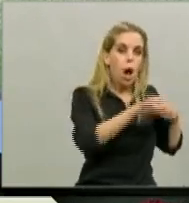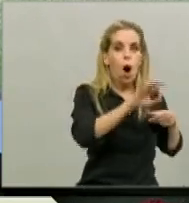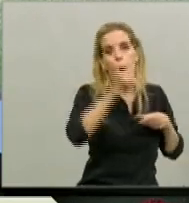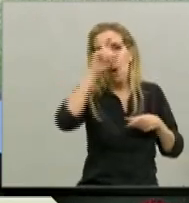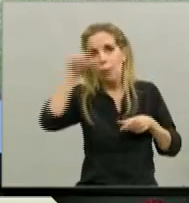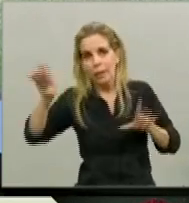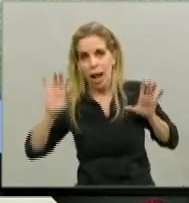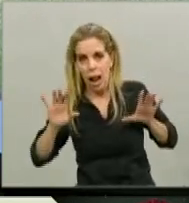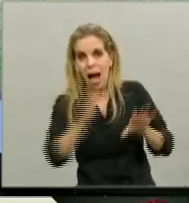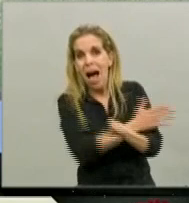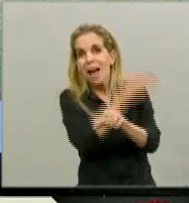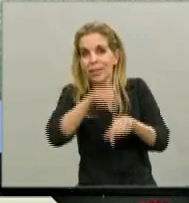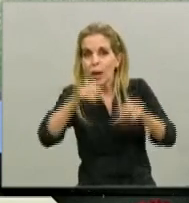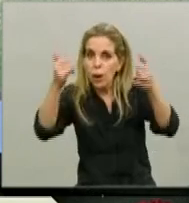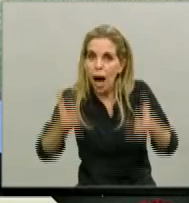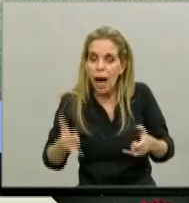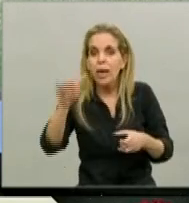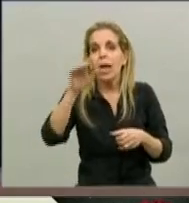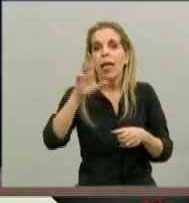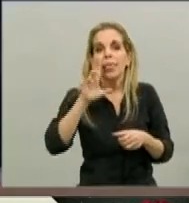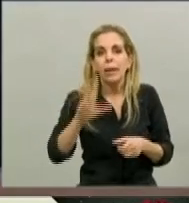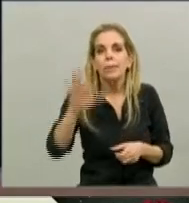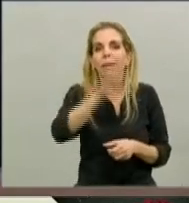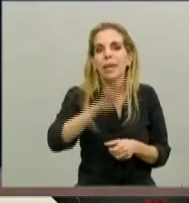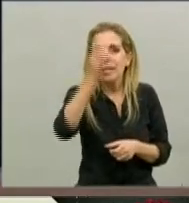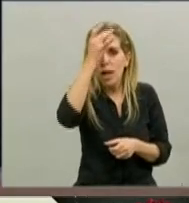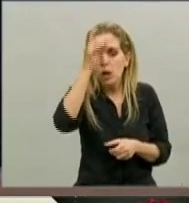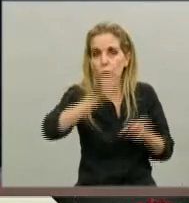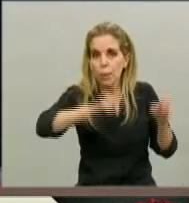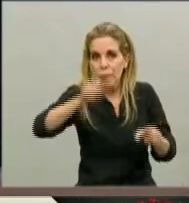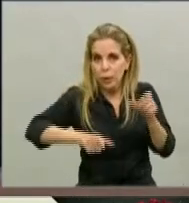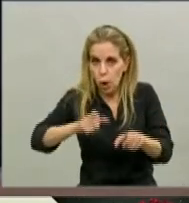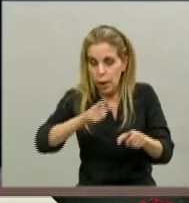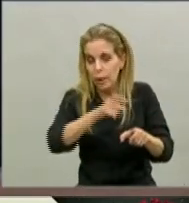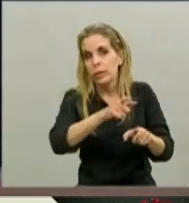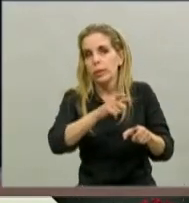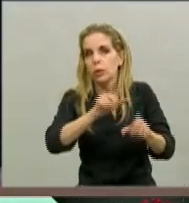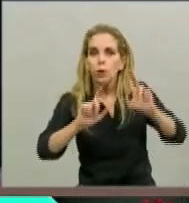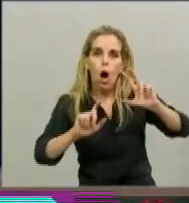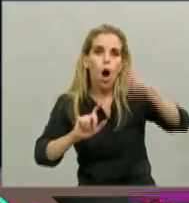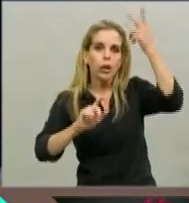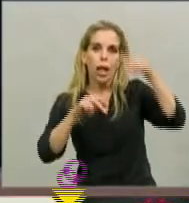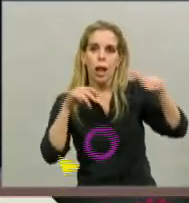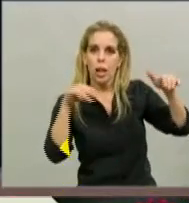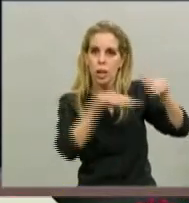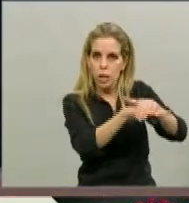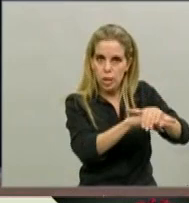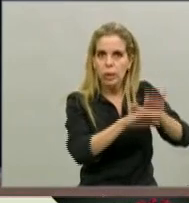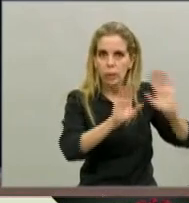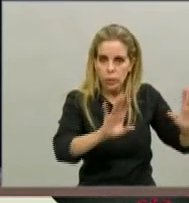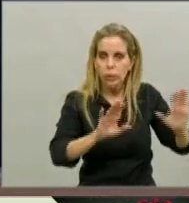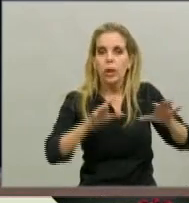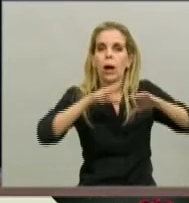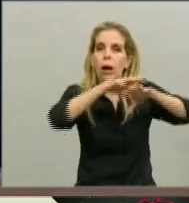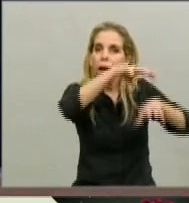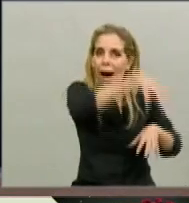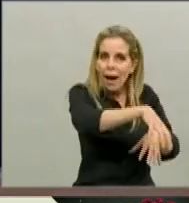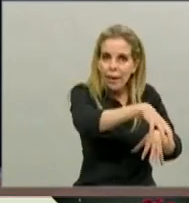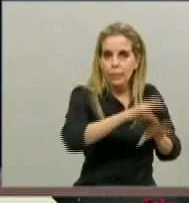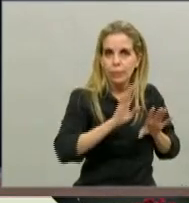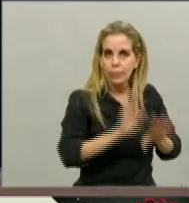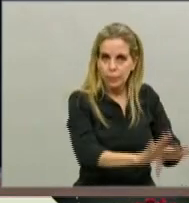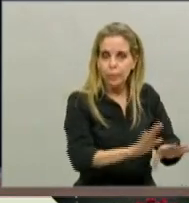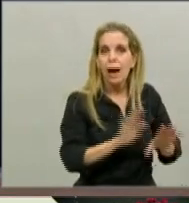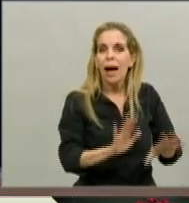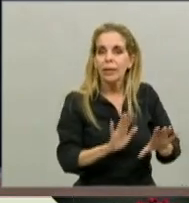3.512 personas hoy aisladas en hoteles en la ciudad y en el centro de aislamiento en Costa Salguero. Esto permite ir cortando